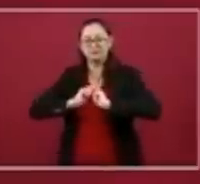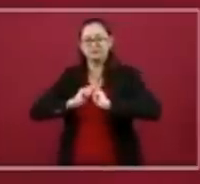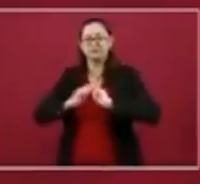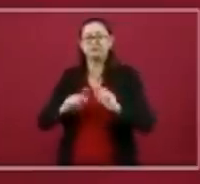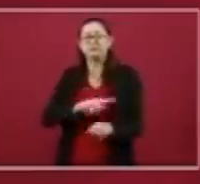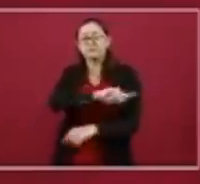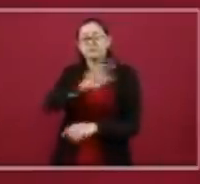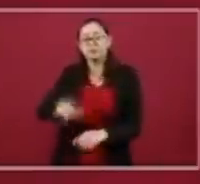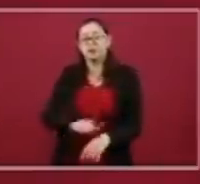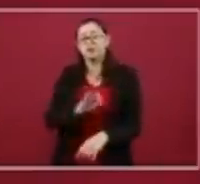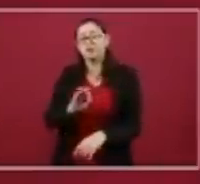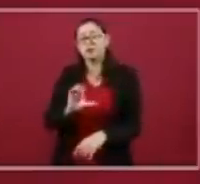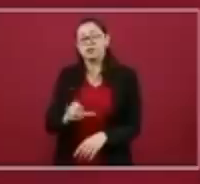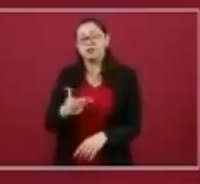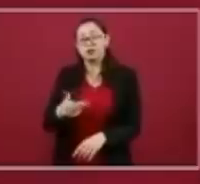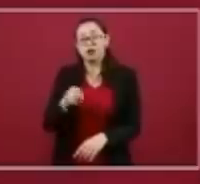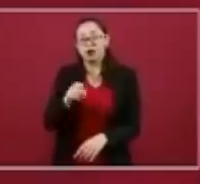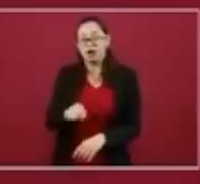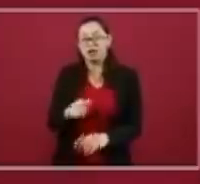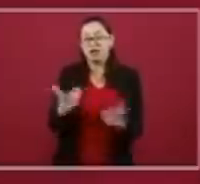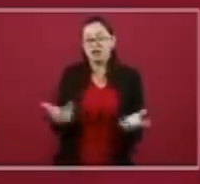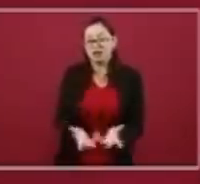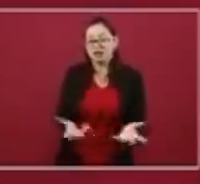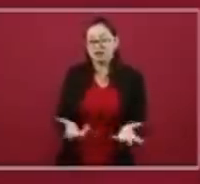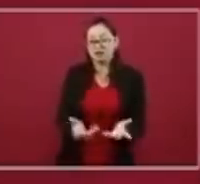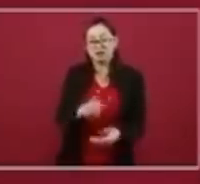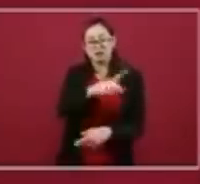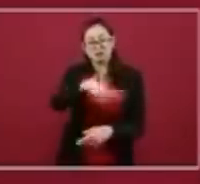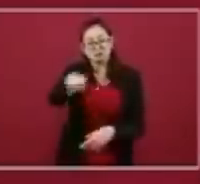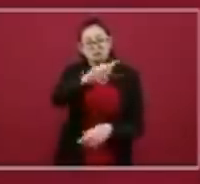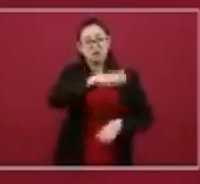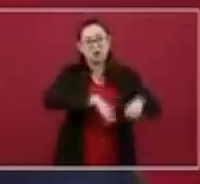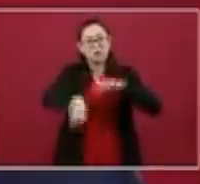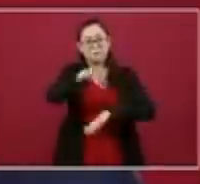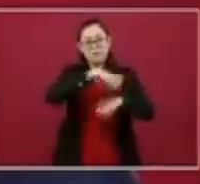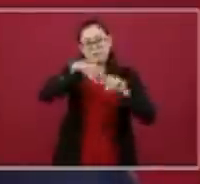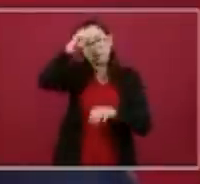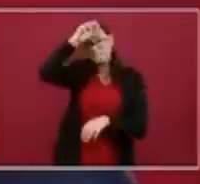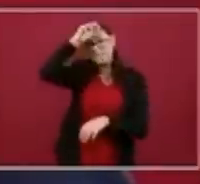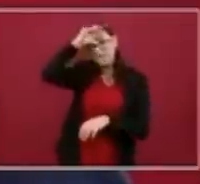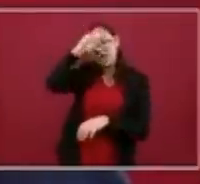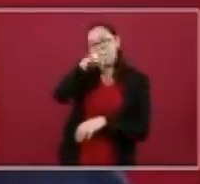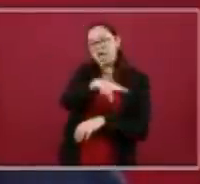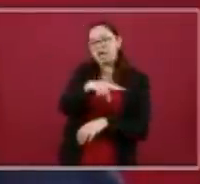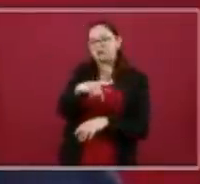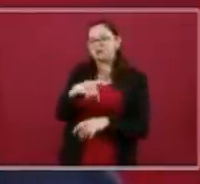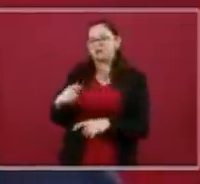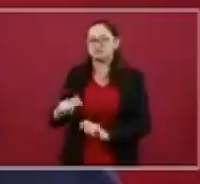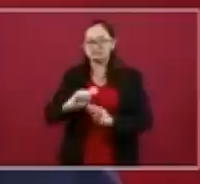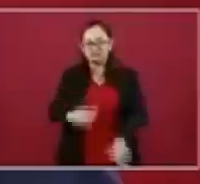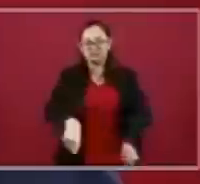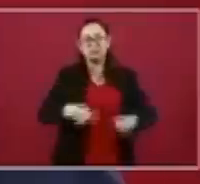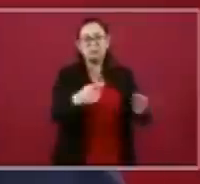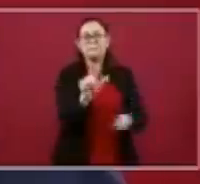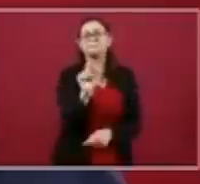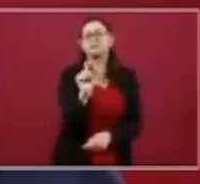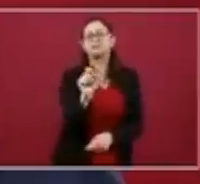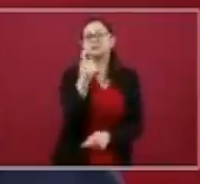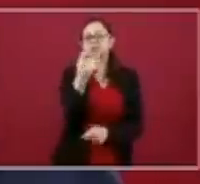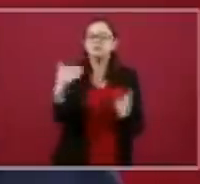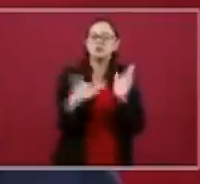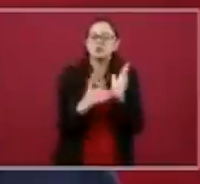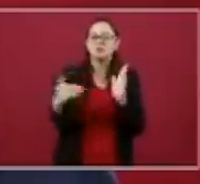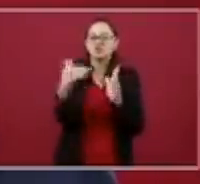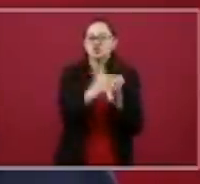Calderón le entregó a las empresas mineras 21 millones de hectáreas.